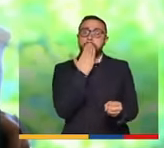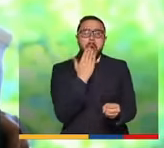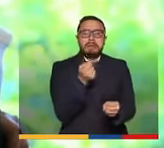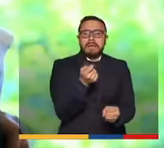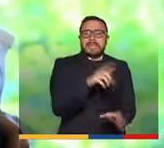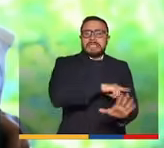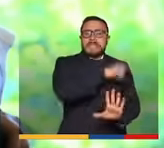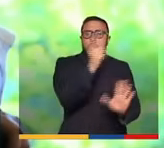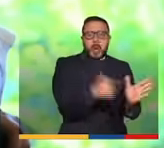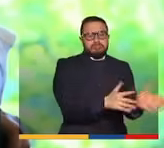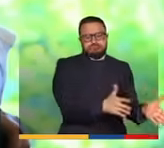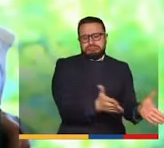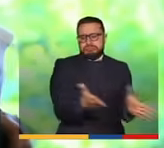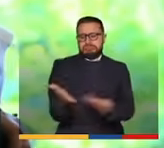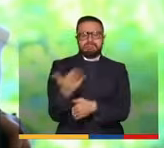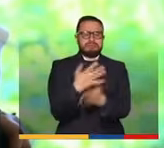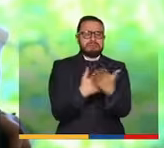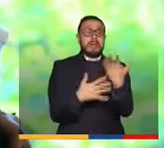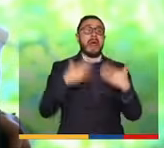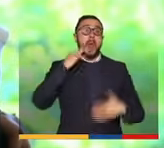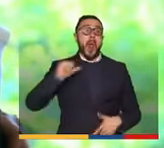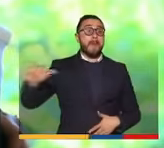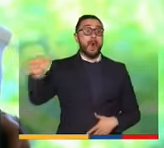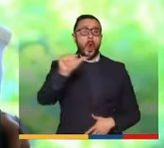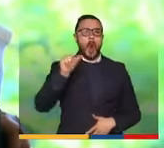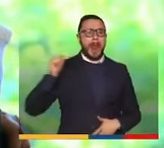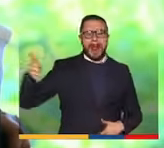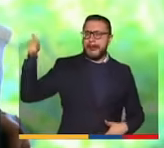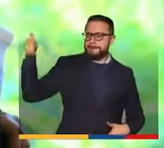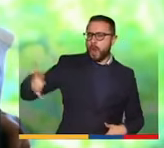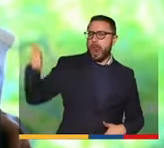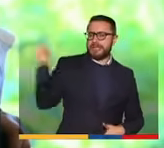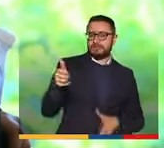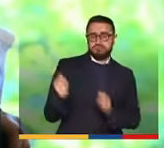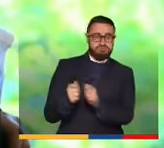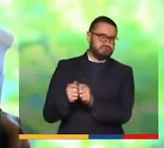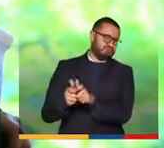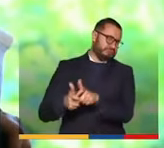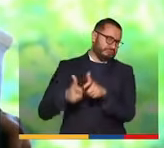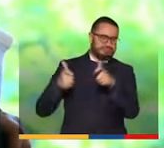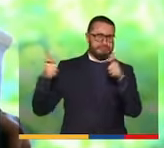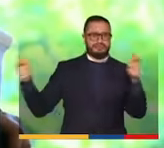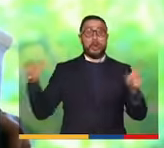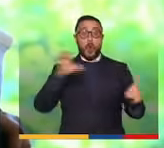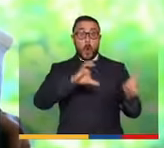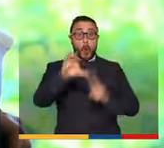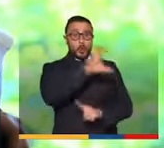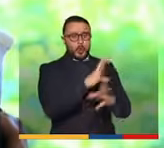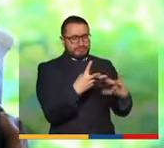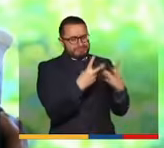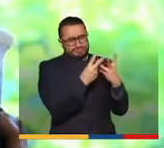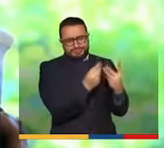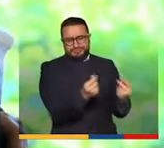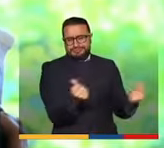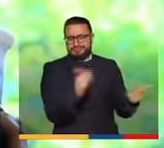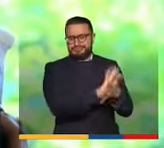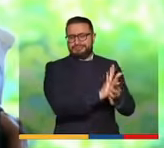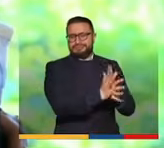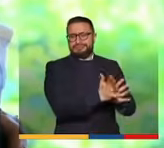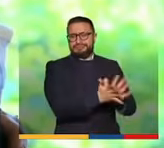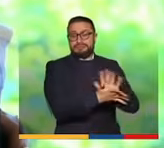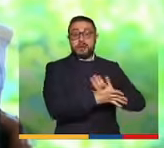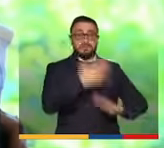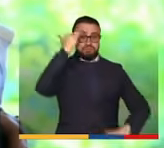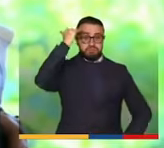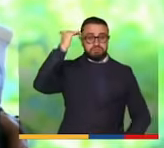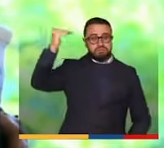la violación de muchísimas mujeres, que la destrucción de culturas y de saberes y sabidurías que